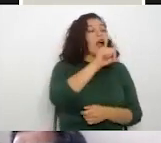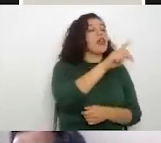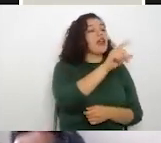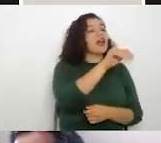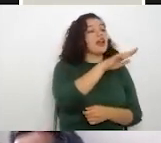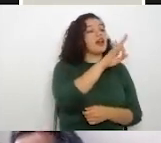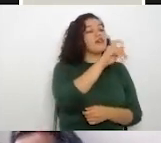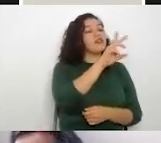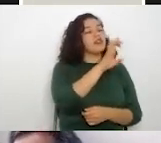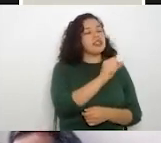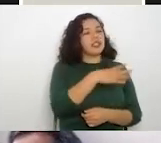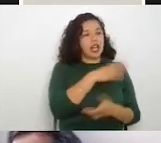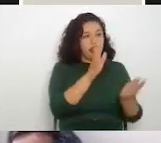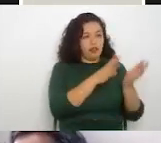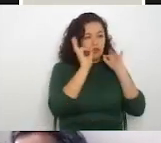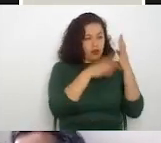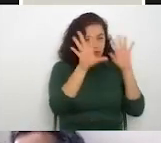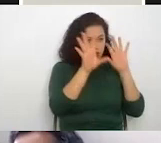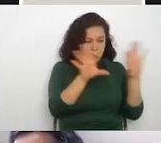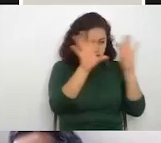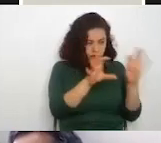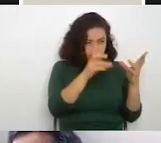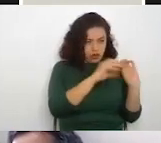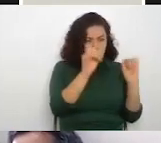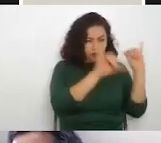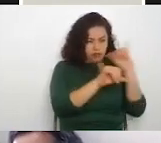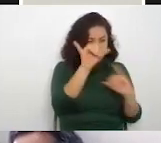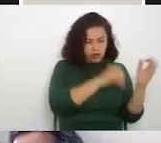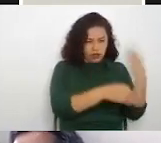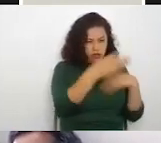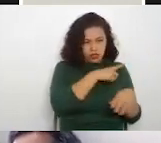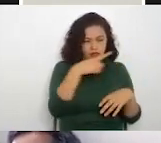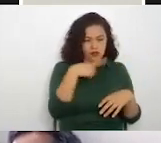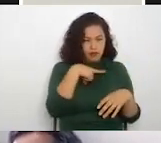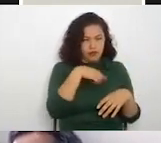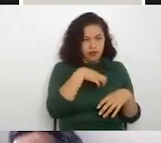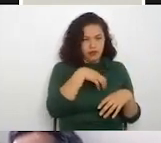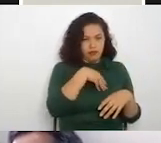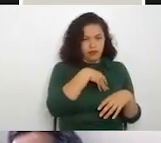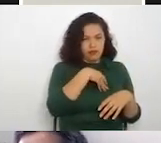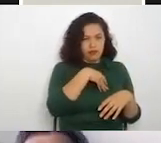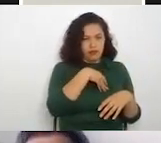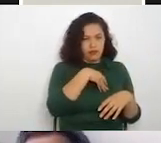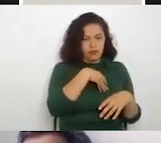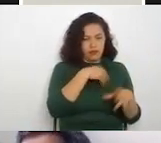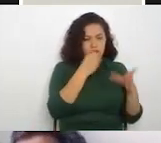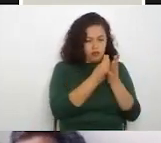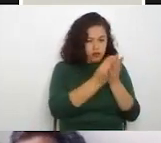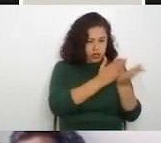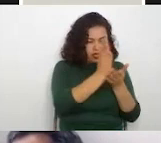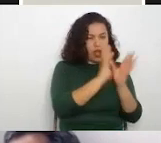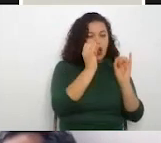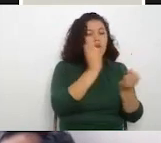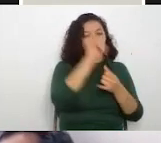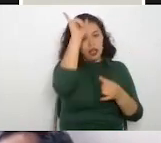si están de manera electrónica o en el caso de un laboratorio, todos deberíamos de tener código de acceso o solo el jefe de